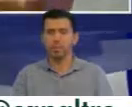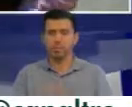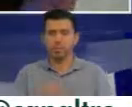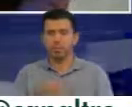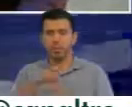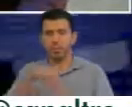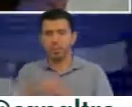muy buenas tardes